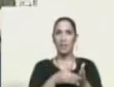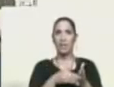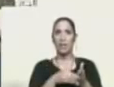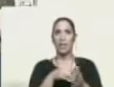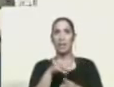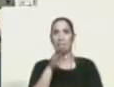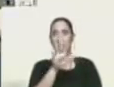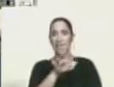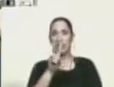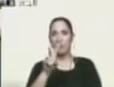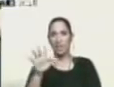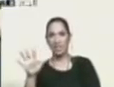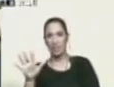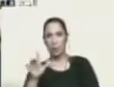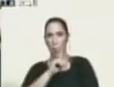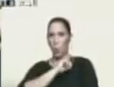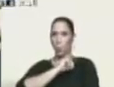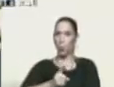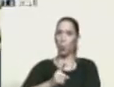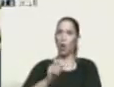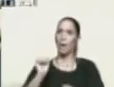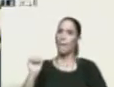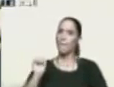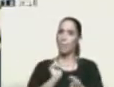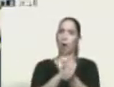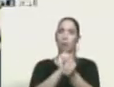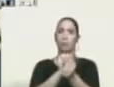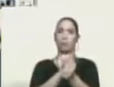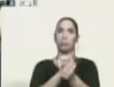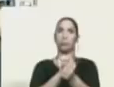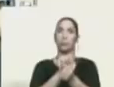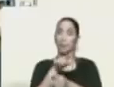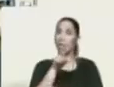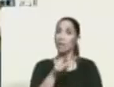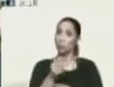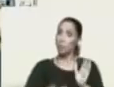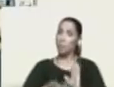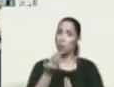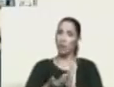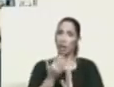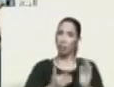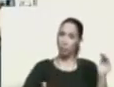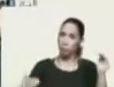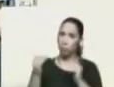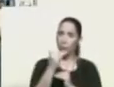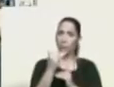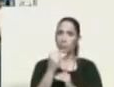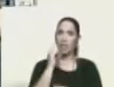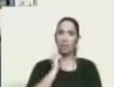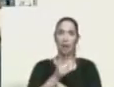2.525 sentencias condenatorias. Esto es un récord importante que